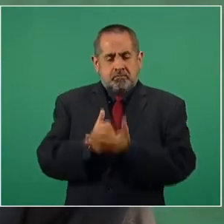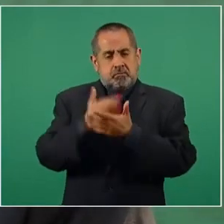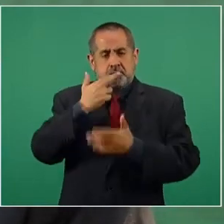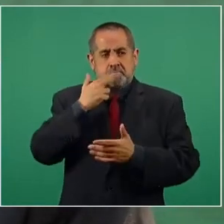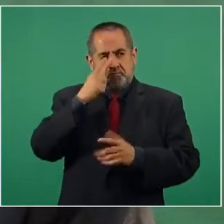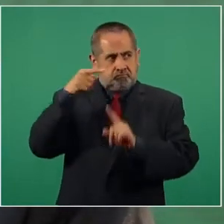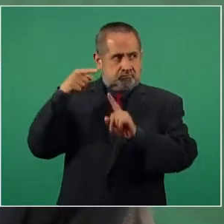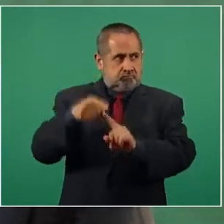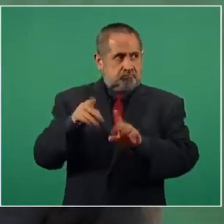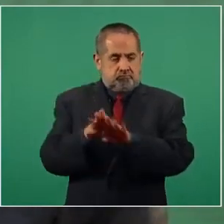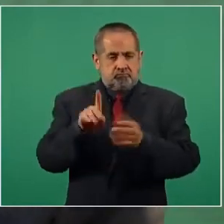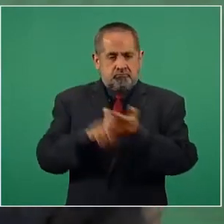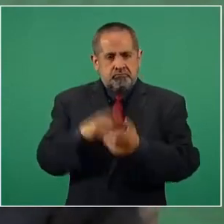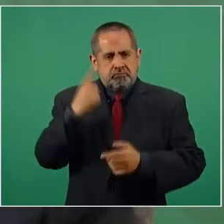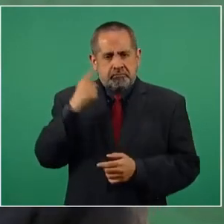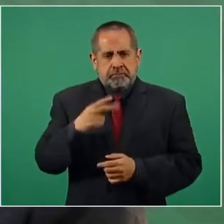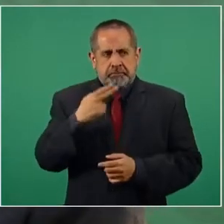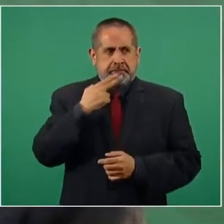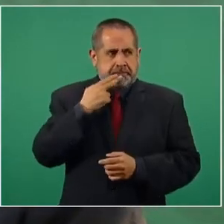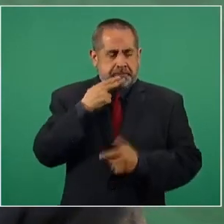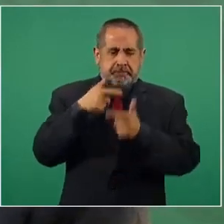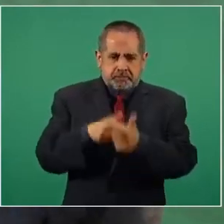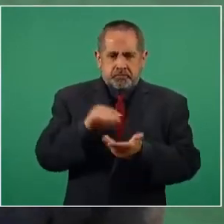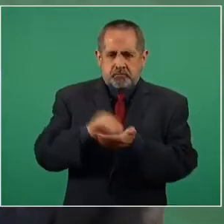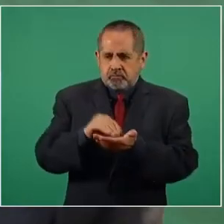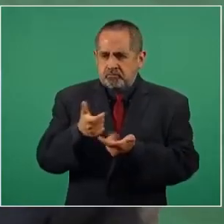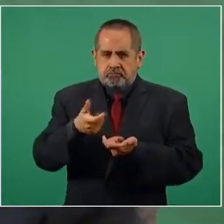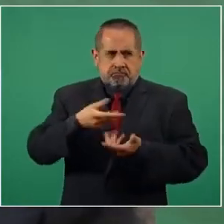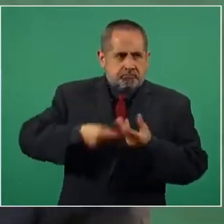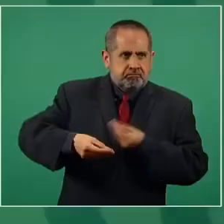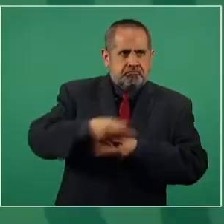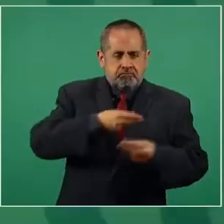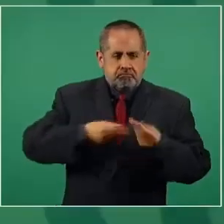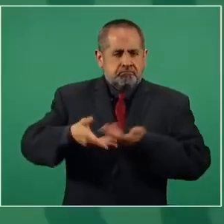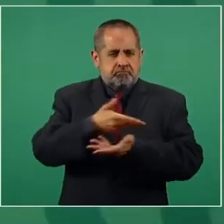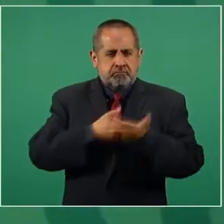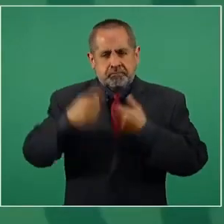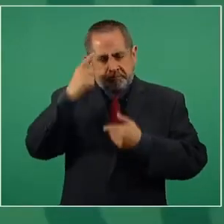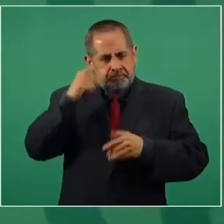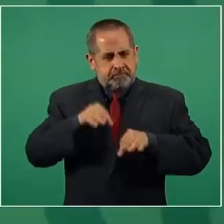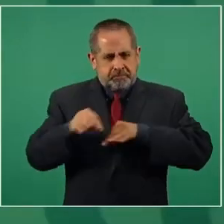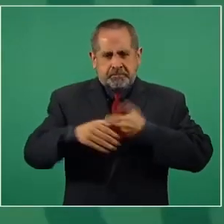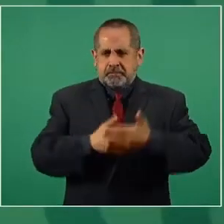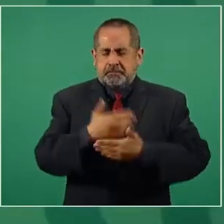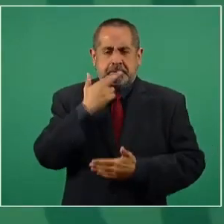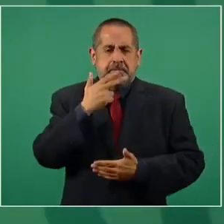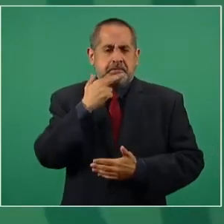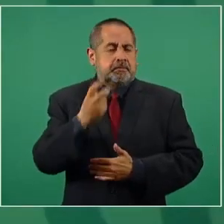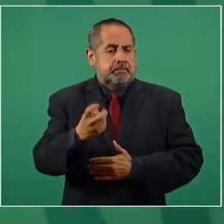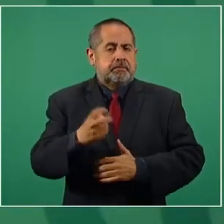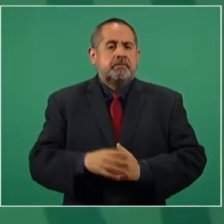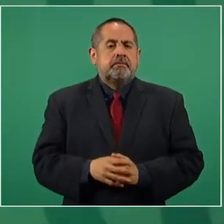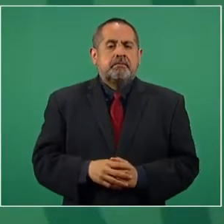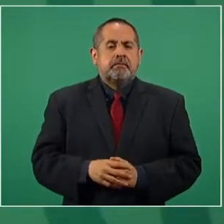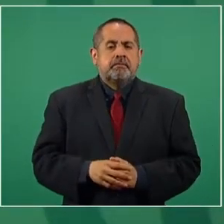ventajas para que siga llegando la inversión, para que se sigan creando empleos. Además,